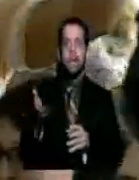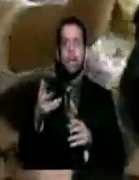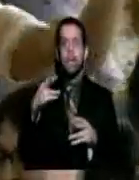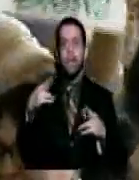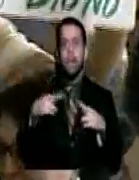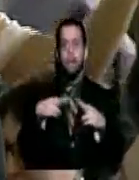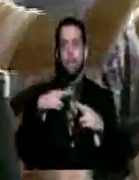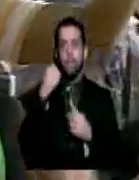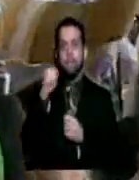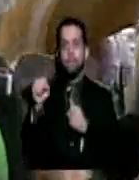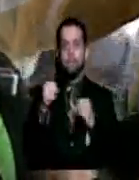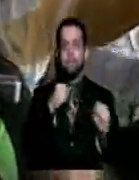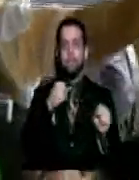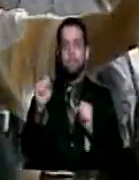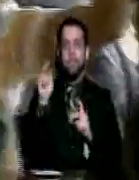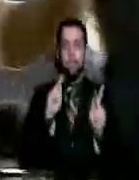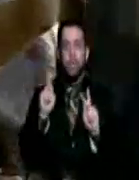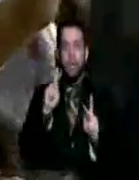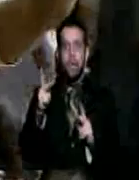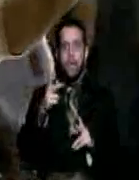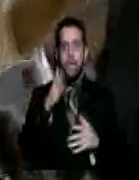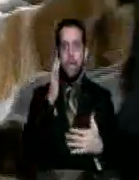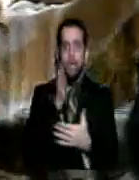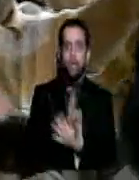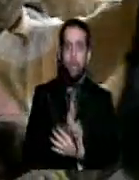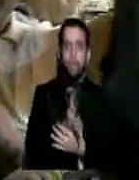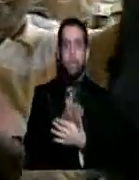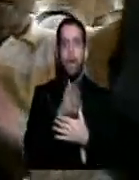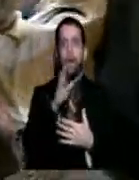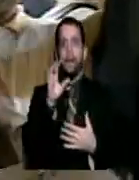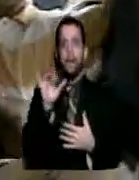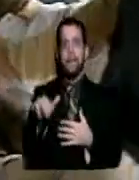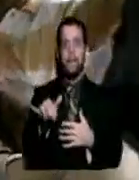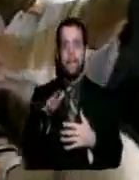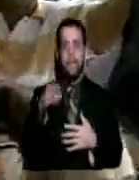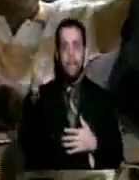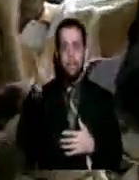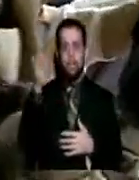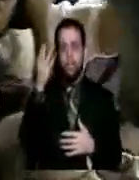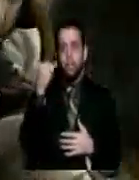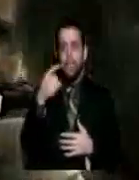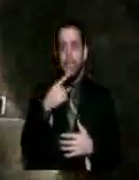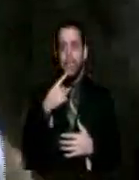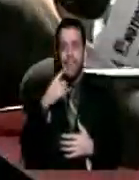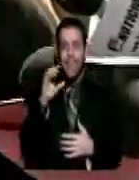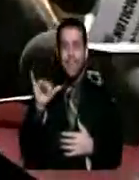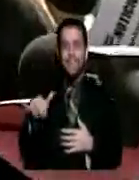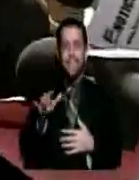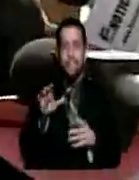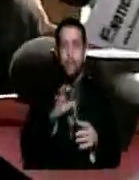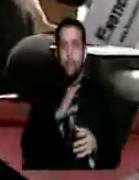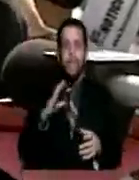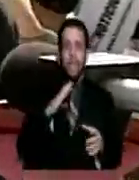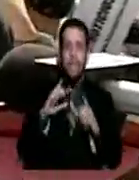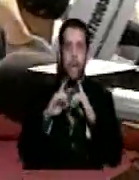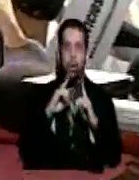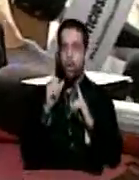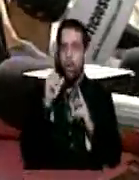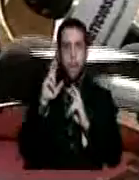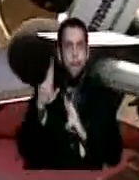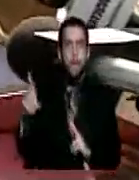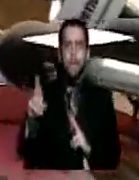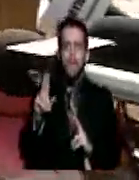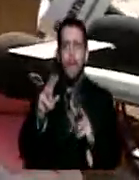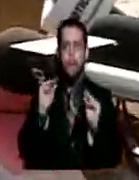discurso, asegurando que el comité de diálogo no rendirá frutos para el magisterio. Y la gente que está sentada ya en la mesa de negociaciones, que se